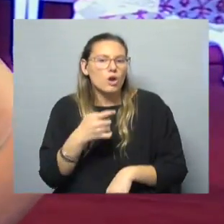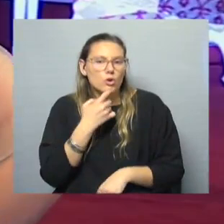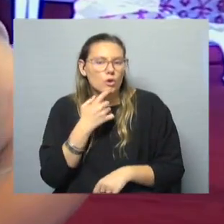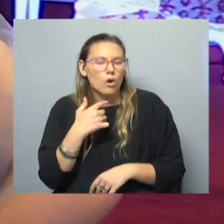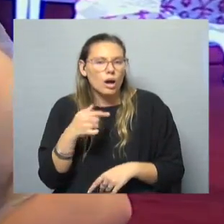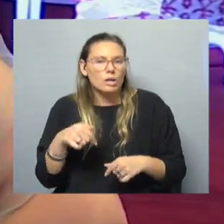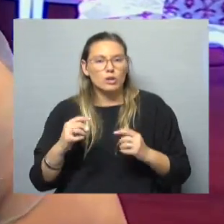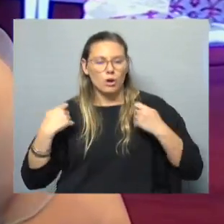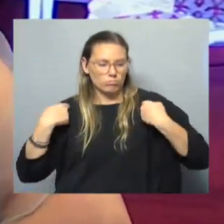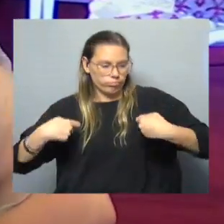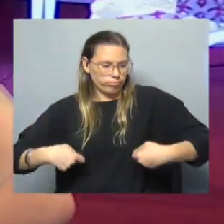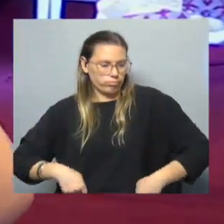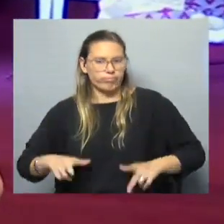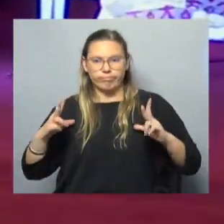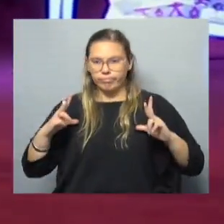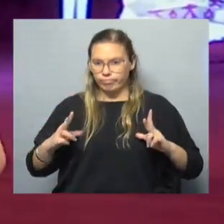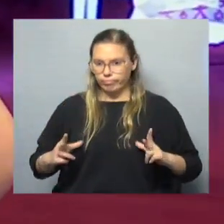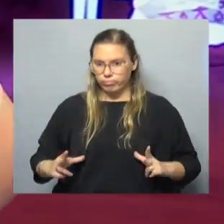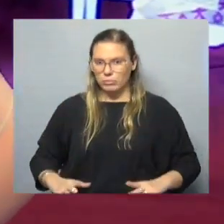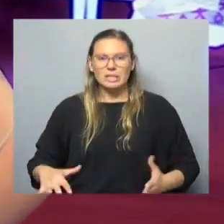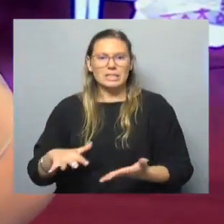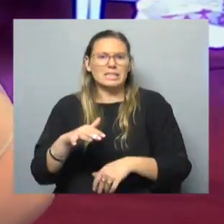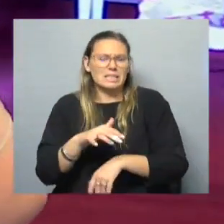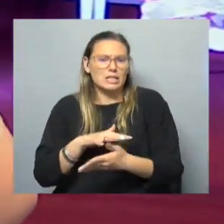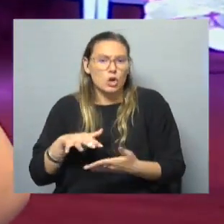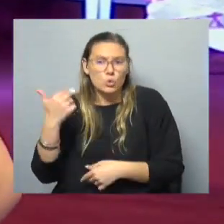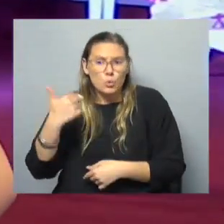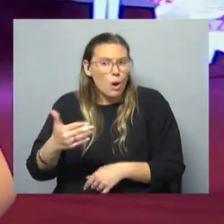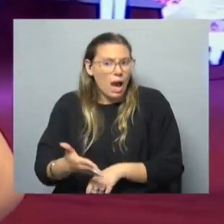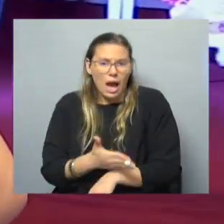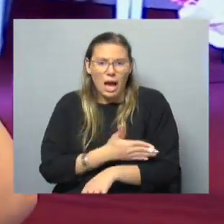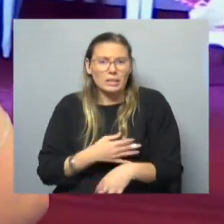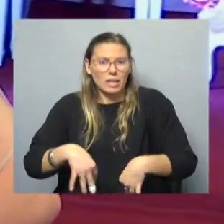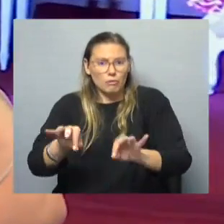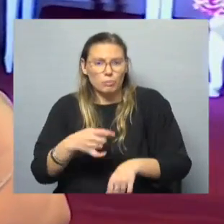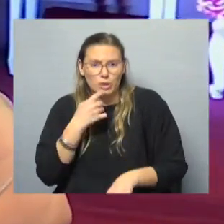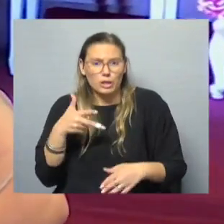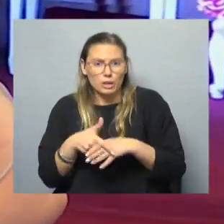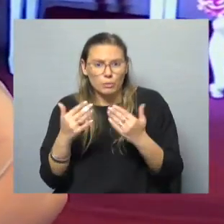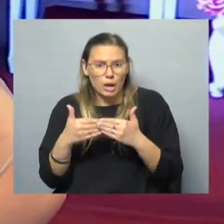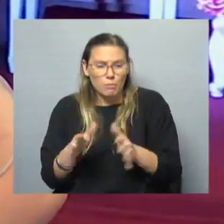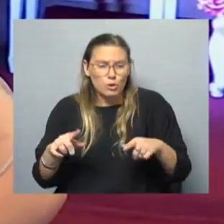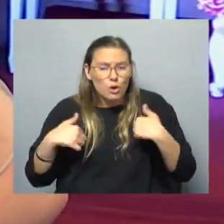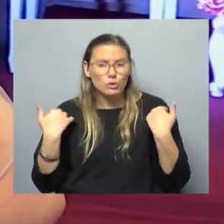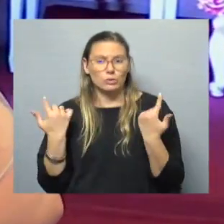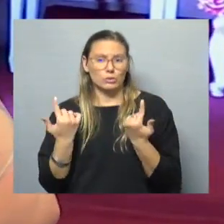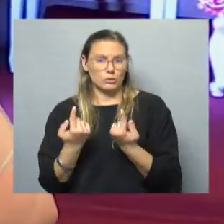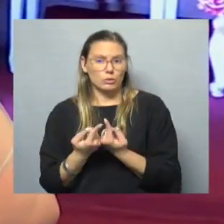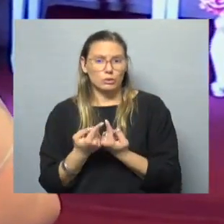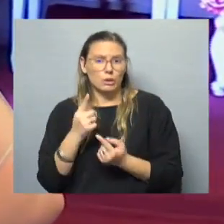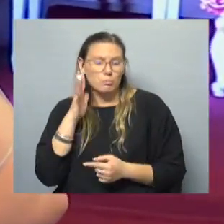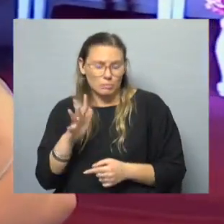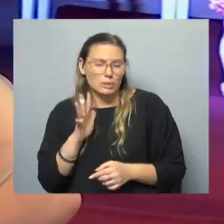Bueno, nos vestimos de gala, un hecho histórico, nunca hubo una alfombra roja y la estamos inaugurando nosotros con todo lo que eso